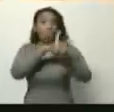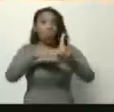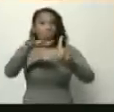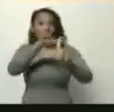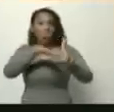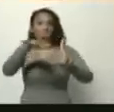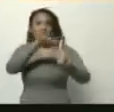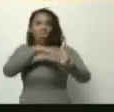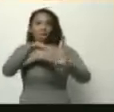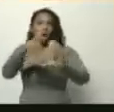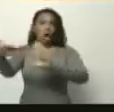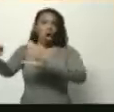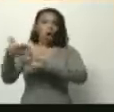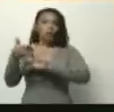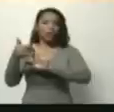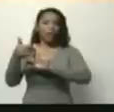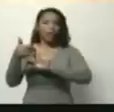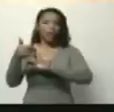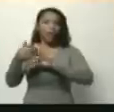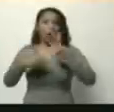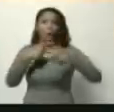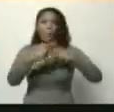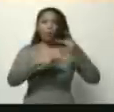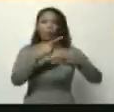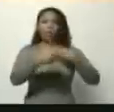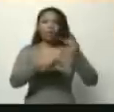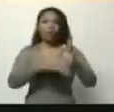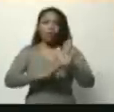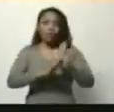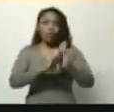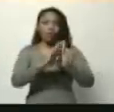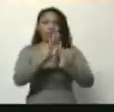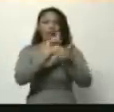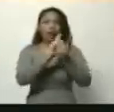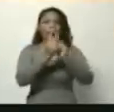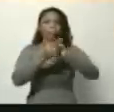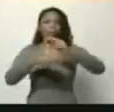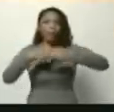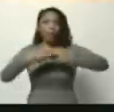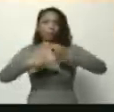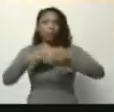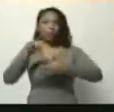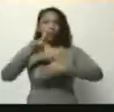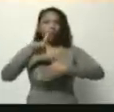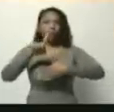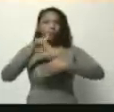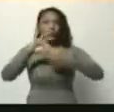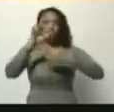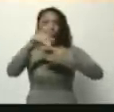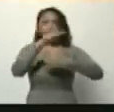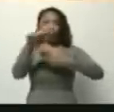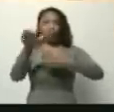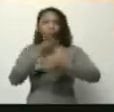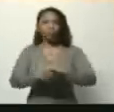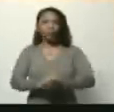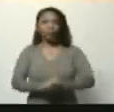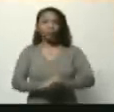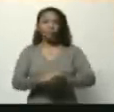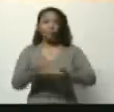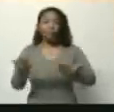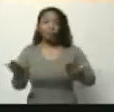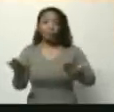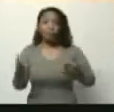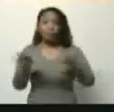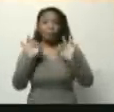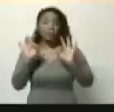conspirado contra los procesos progresistas de cambio revolucionarios de América Latina y el Caribe. Y